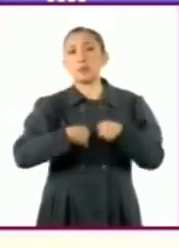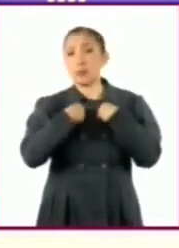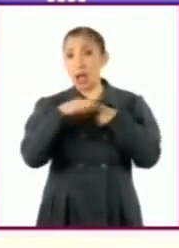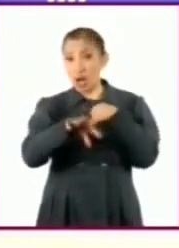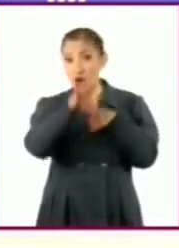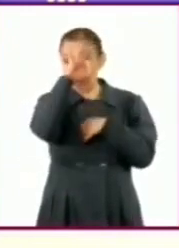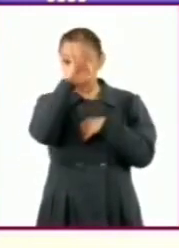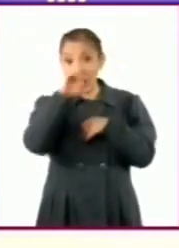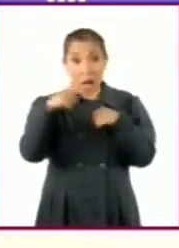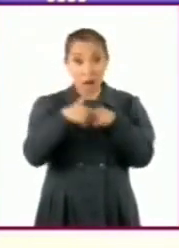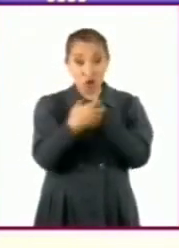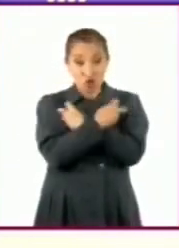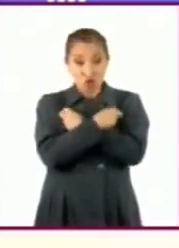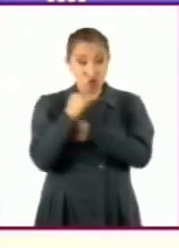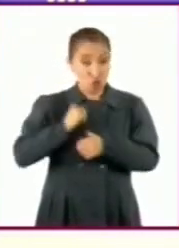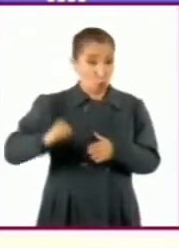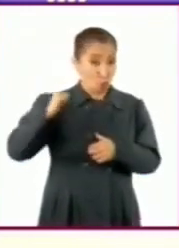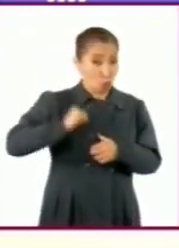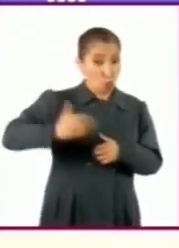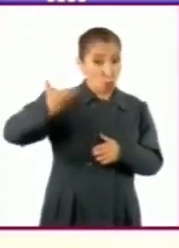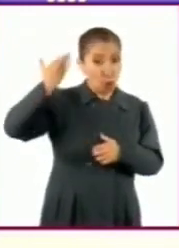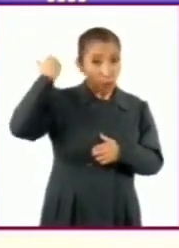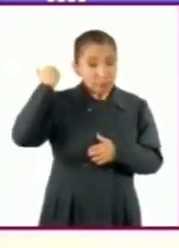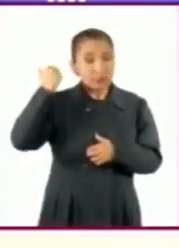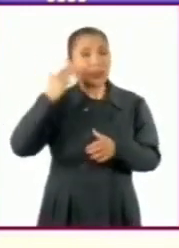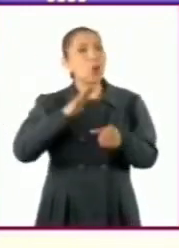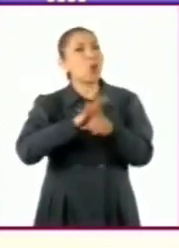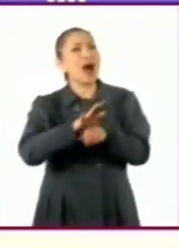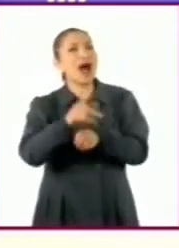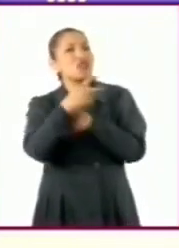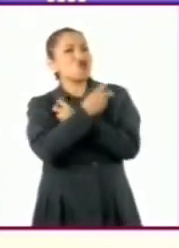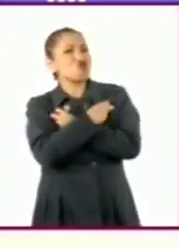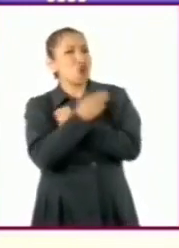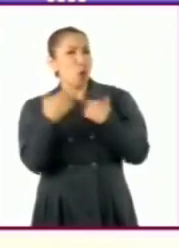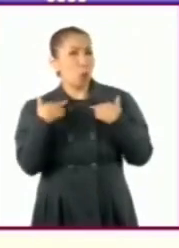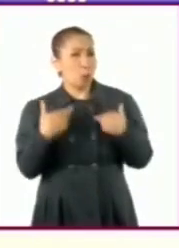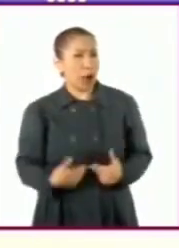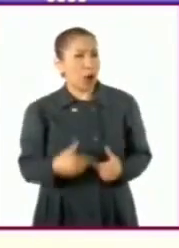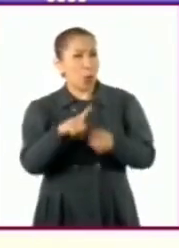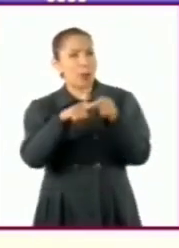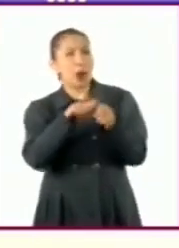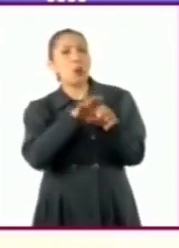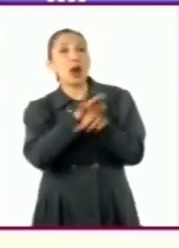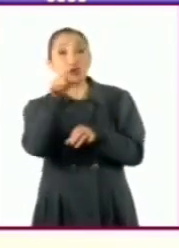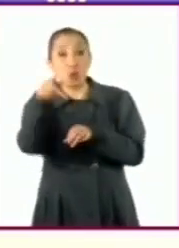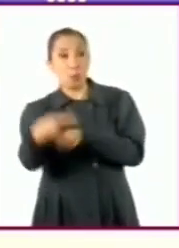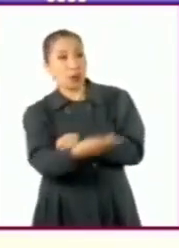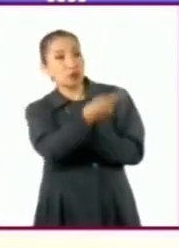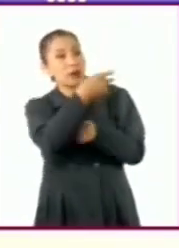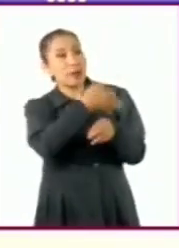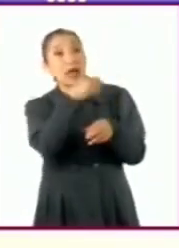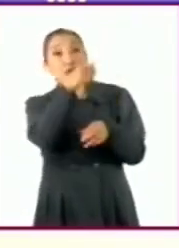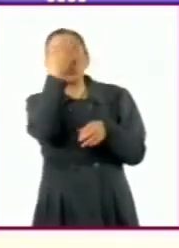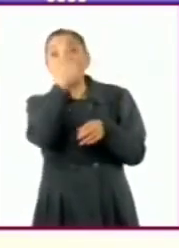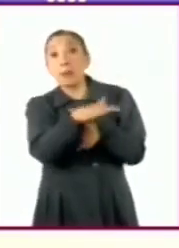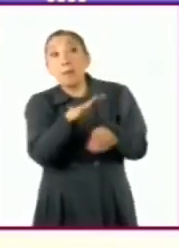muy importante porque demuestra que la cacería de mamuts fue una actividad sistemática y organizada y no solo